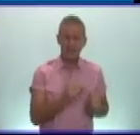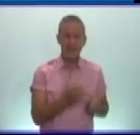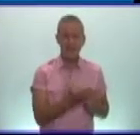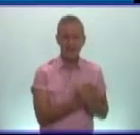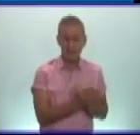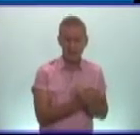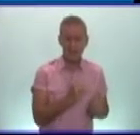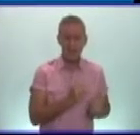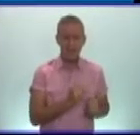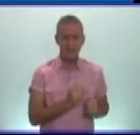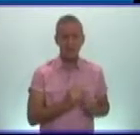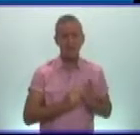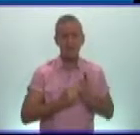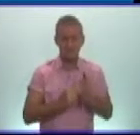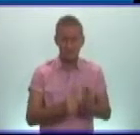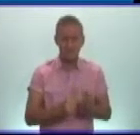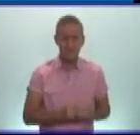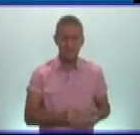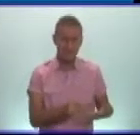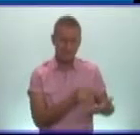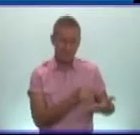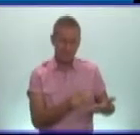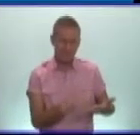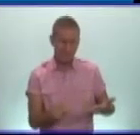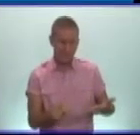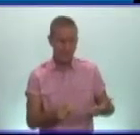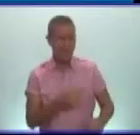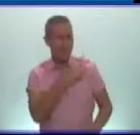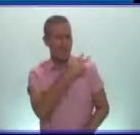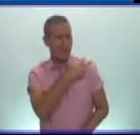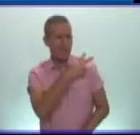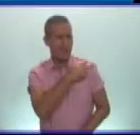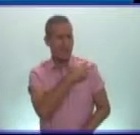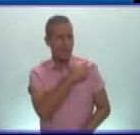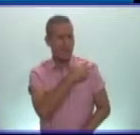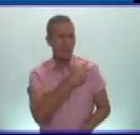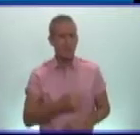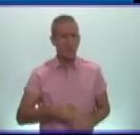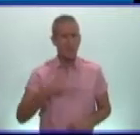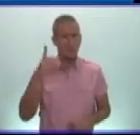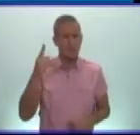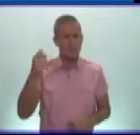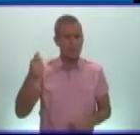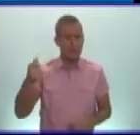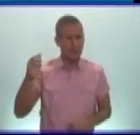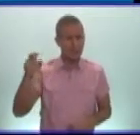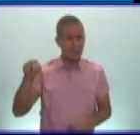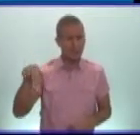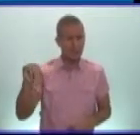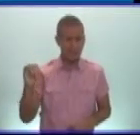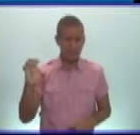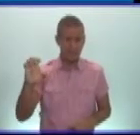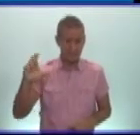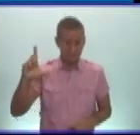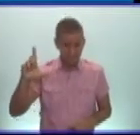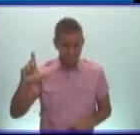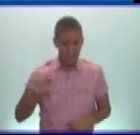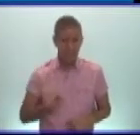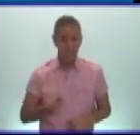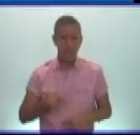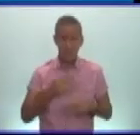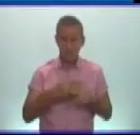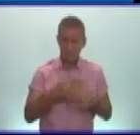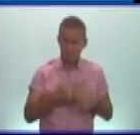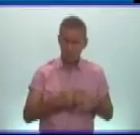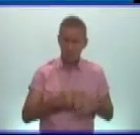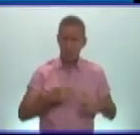donde aparece la carta del comandante Daniel a su hija. Daniel es el nombre de guerra del guerrillero